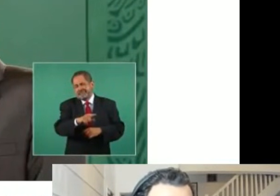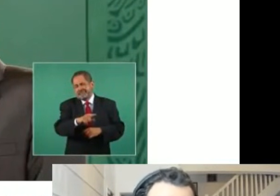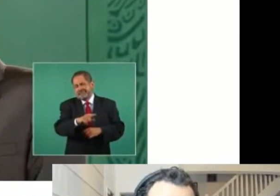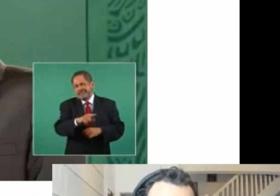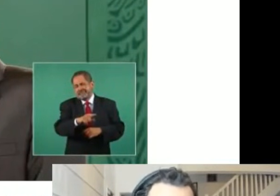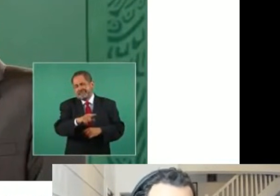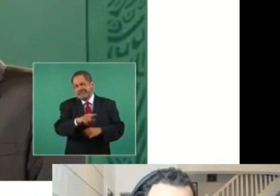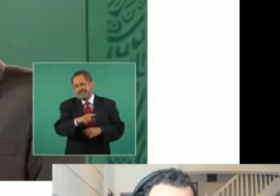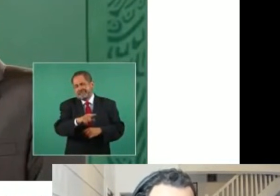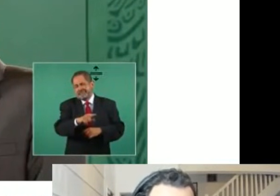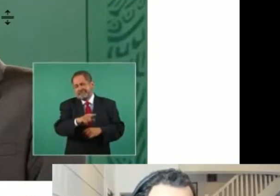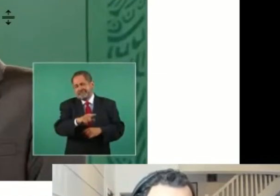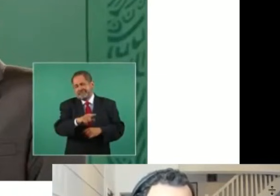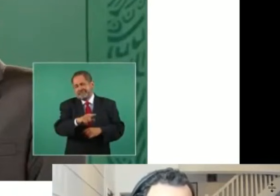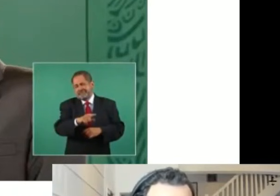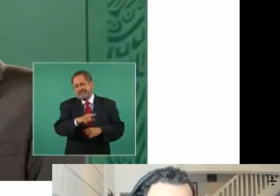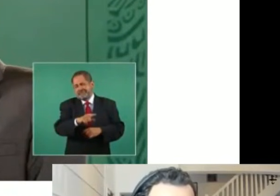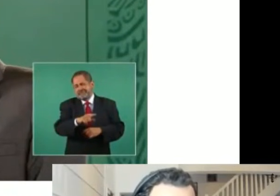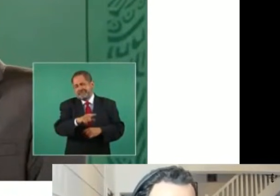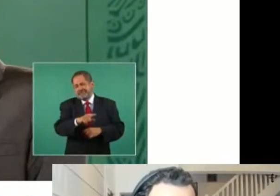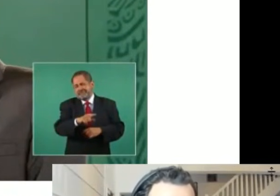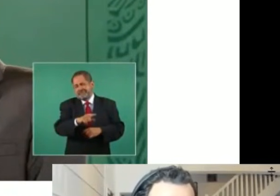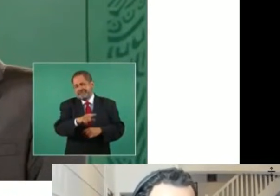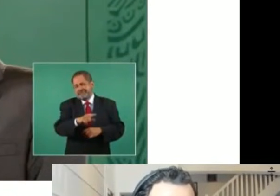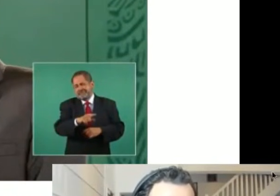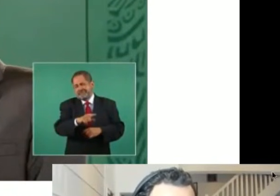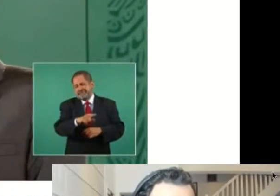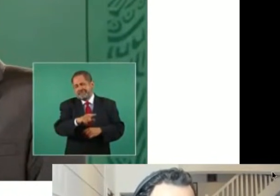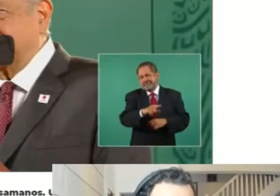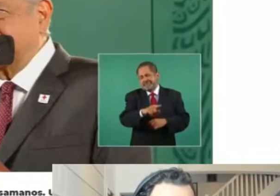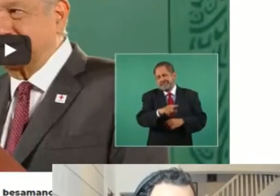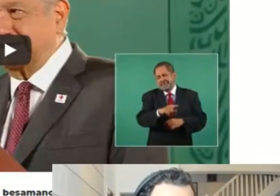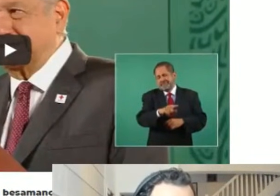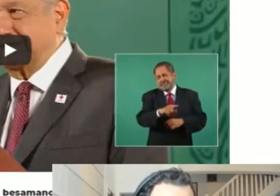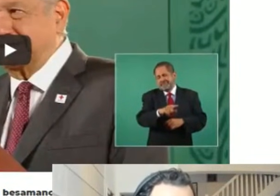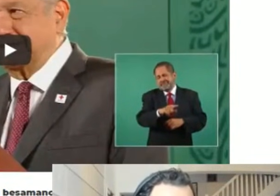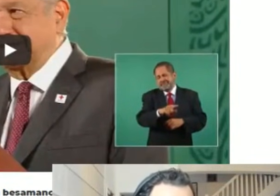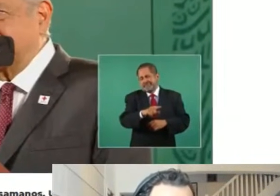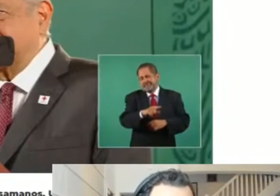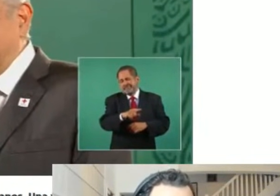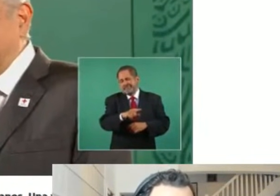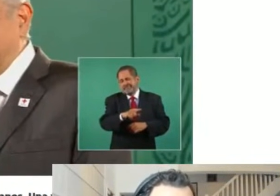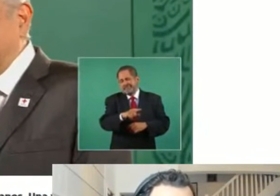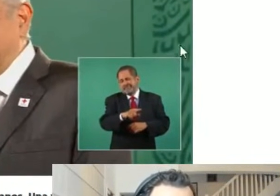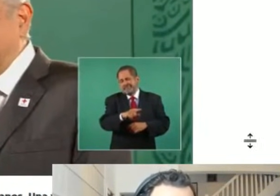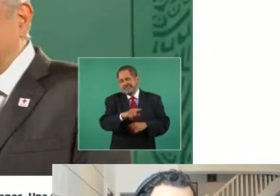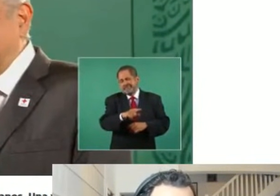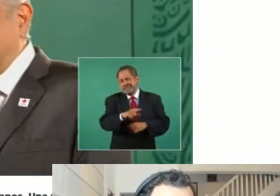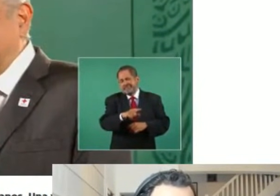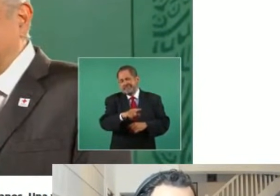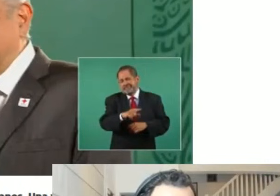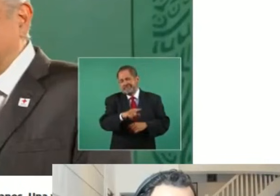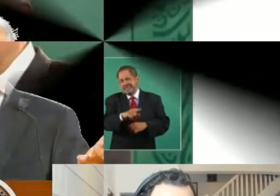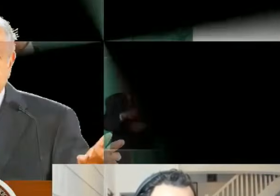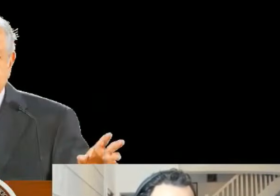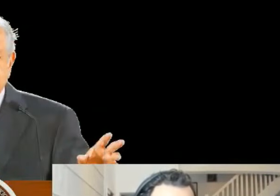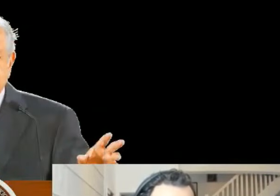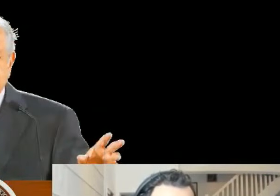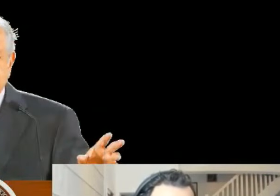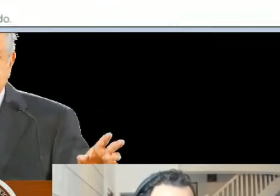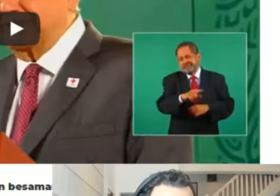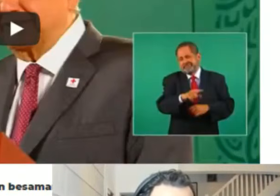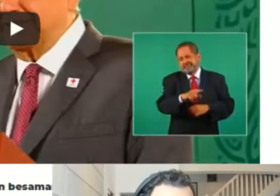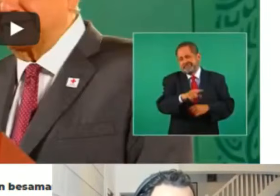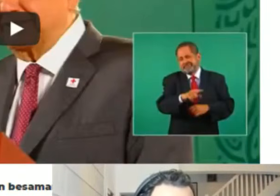y no sé si no se han dado cuenta pero es con los votos del pueblo con los que se pueden llegar a la